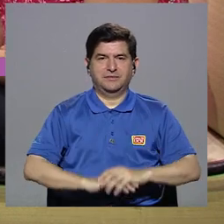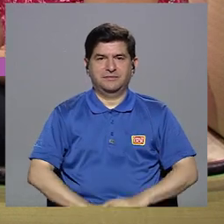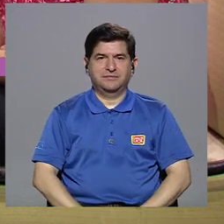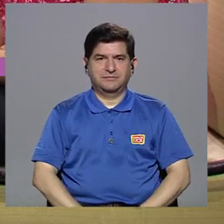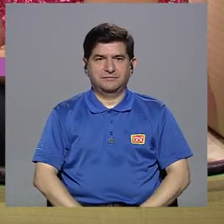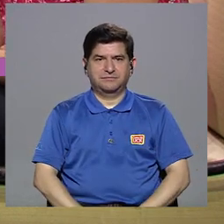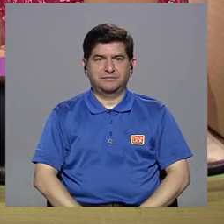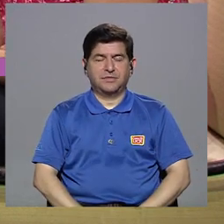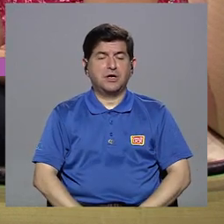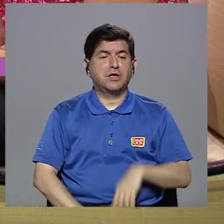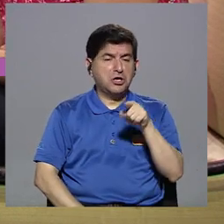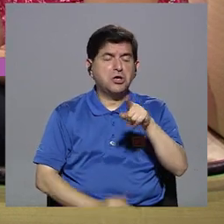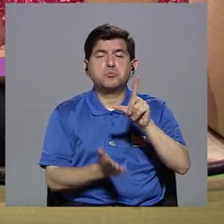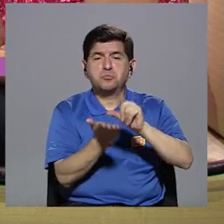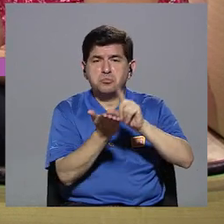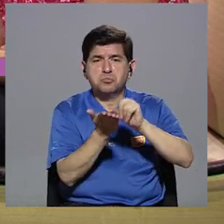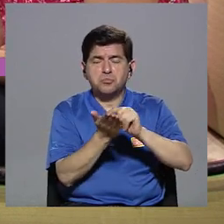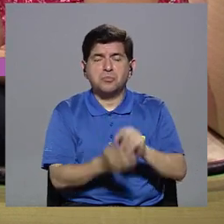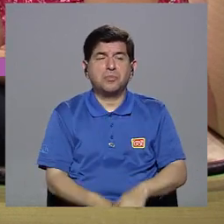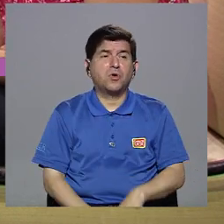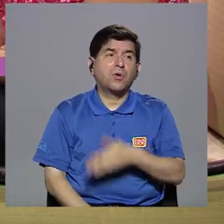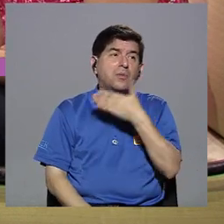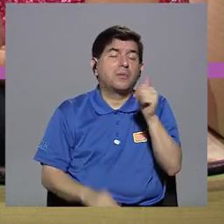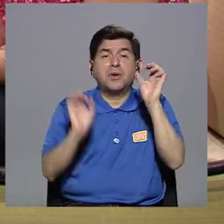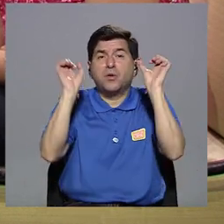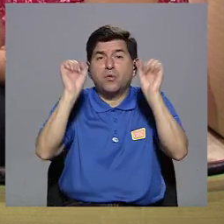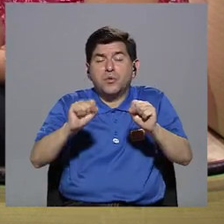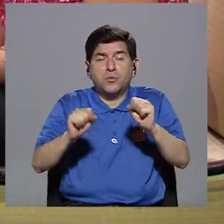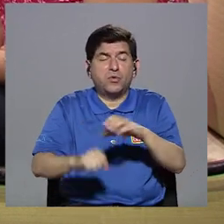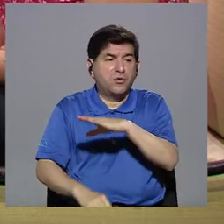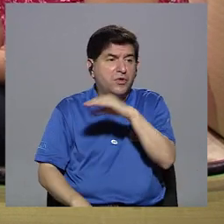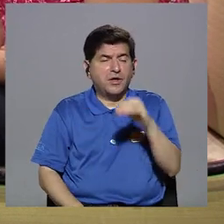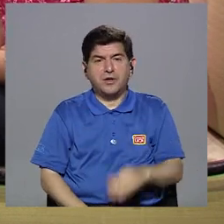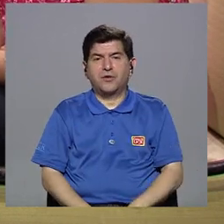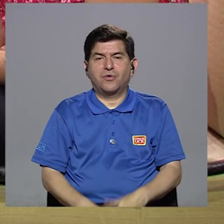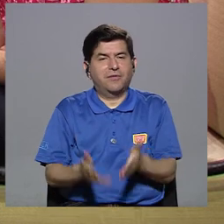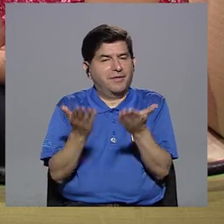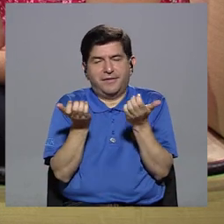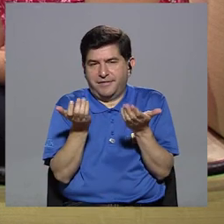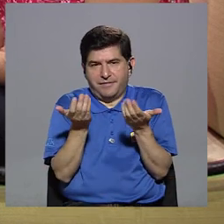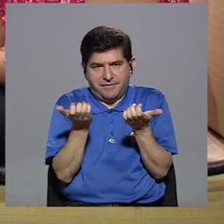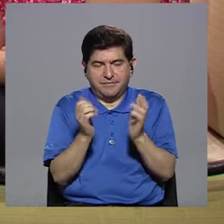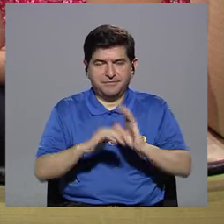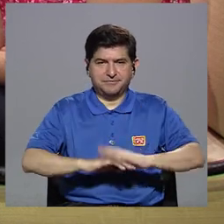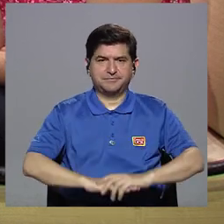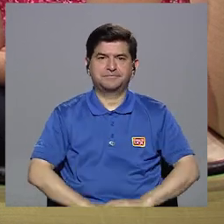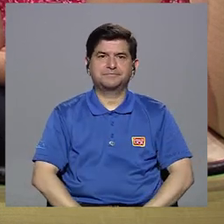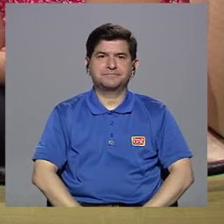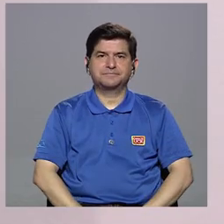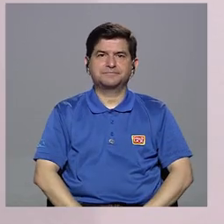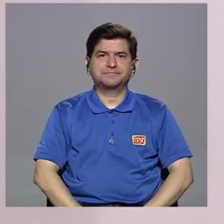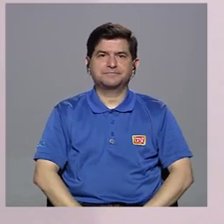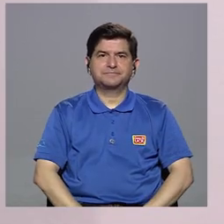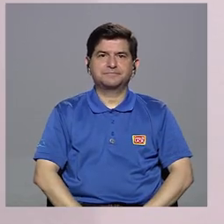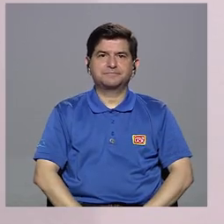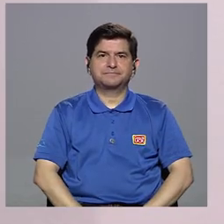y lo imprime como mejor pueda y como mejor quiera verdad